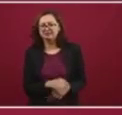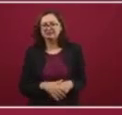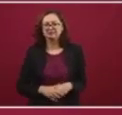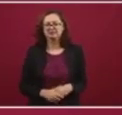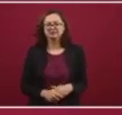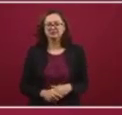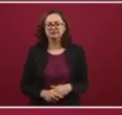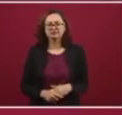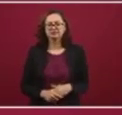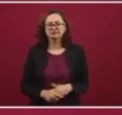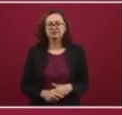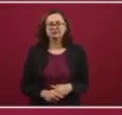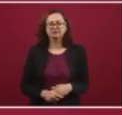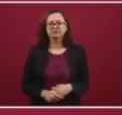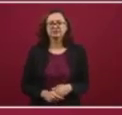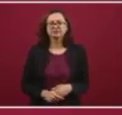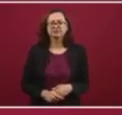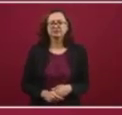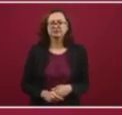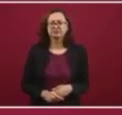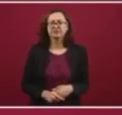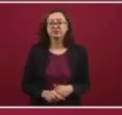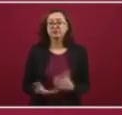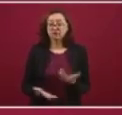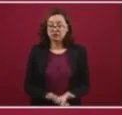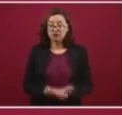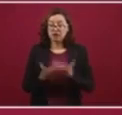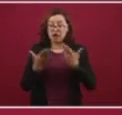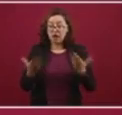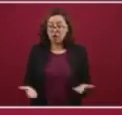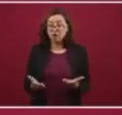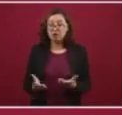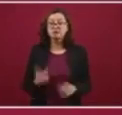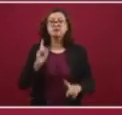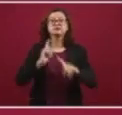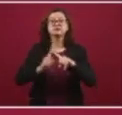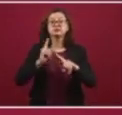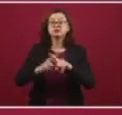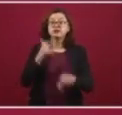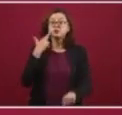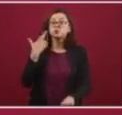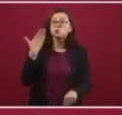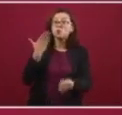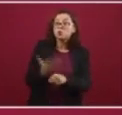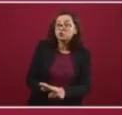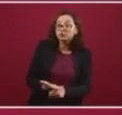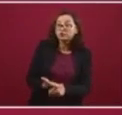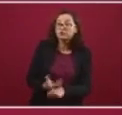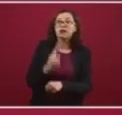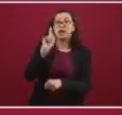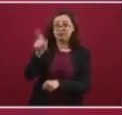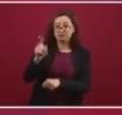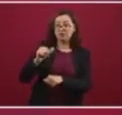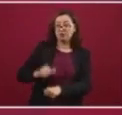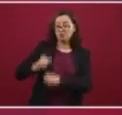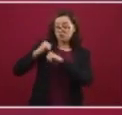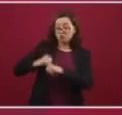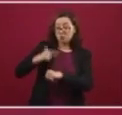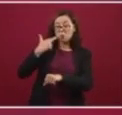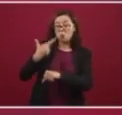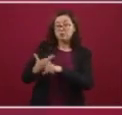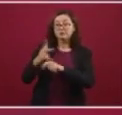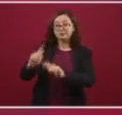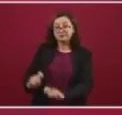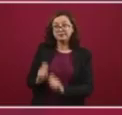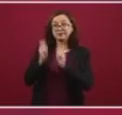Entonces, en la instancia que corresponda, con apego estricto a la ley, se